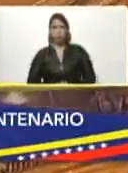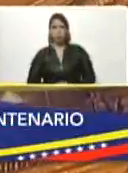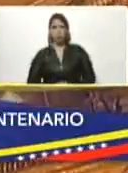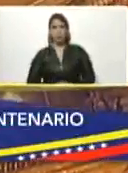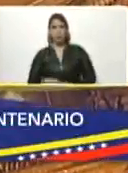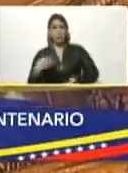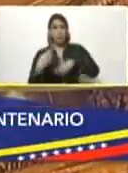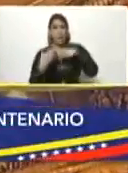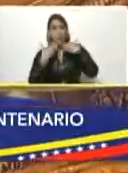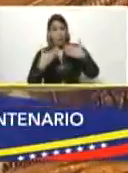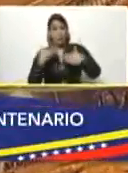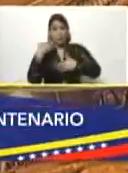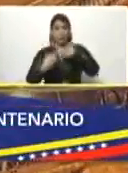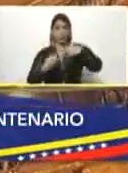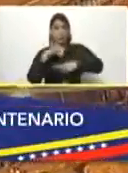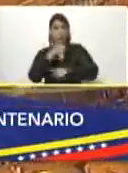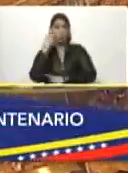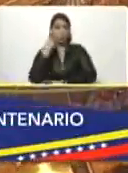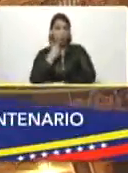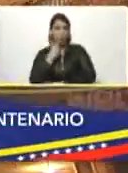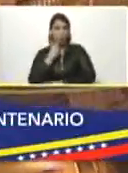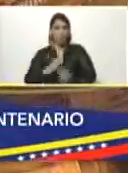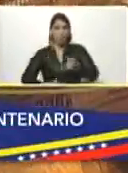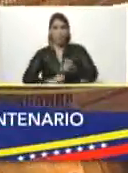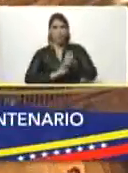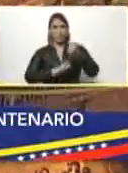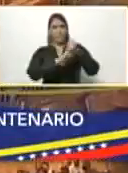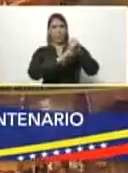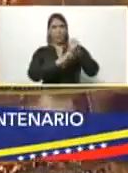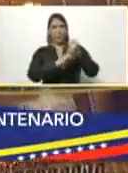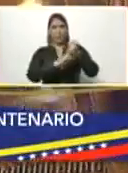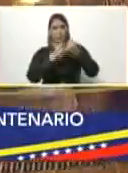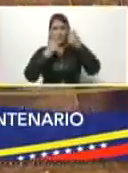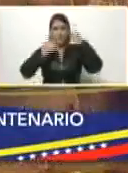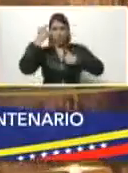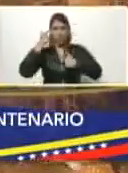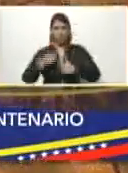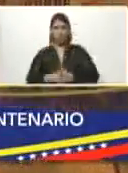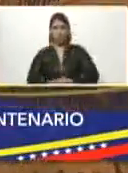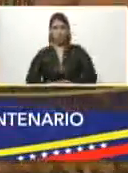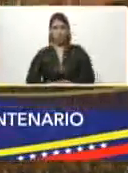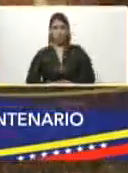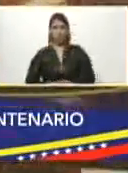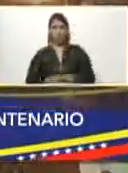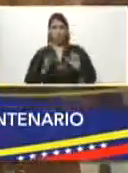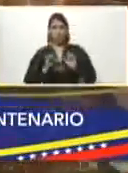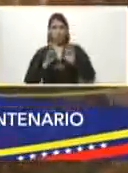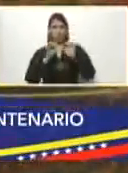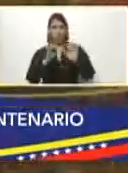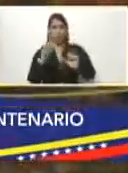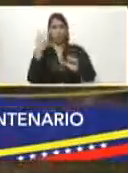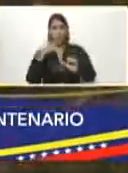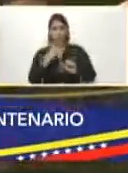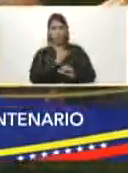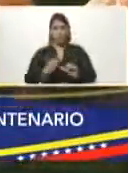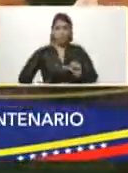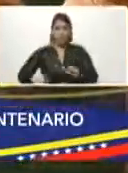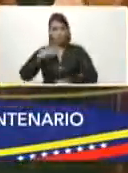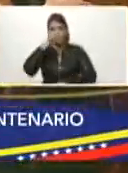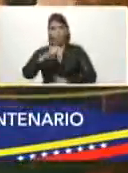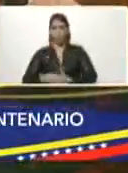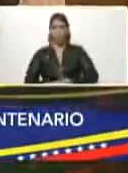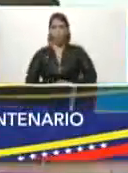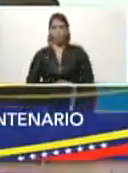la revolución bolivariana impulsada por el comandante Chávez y continuada por el presidente